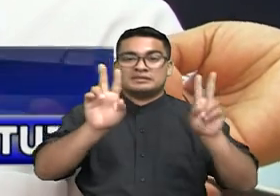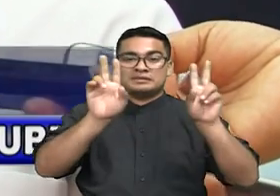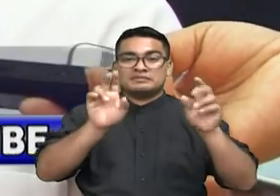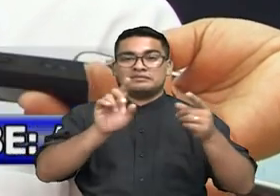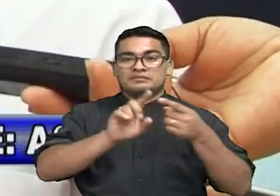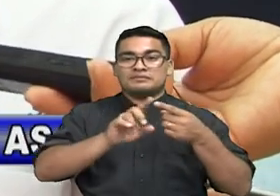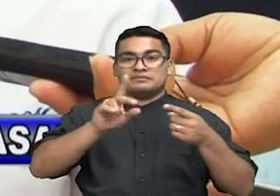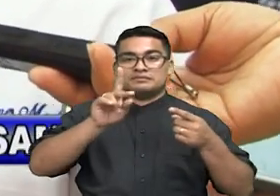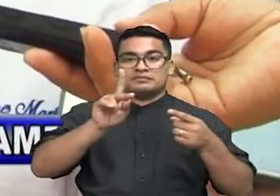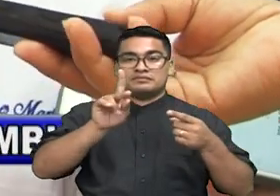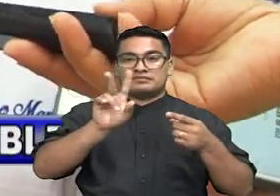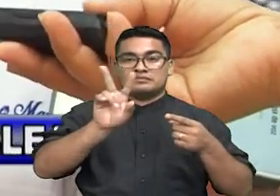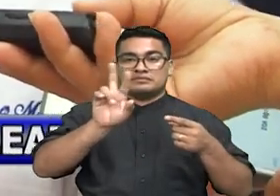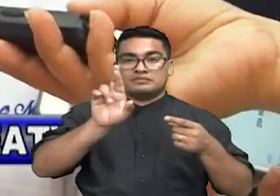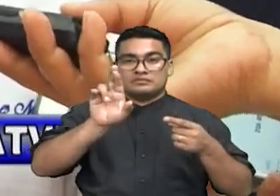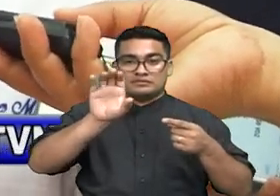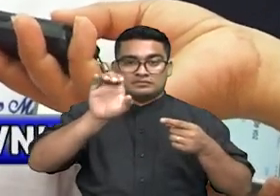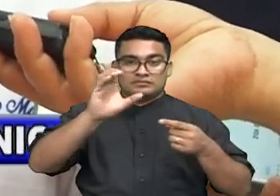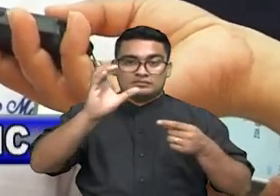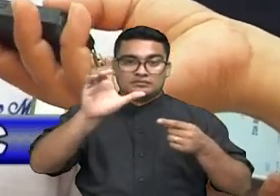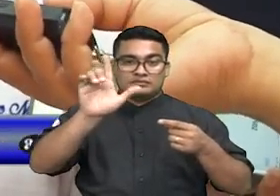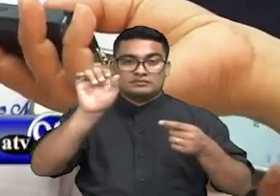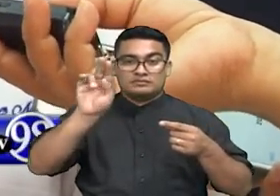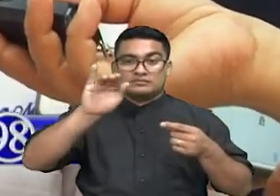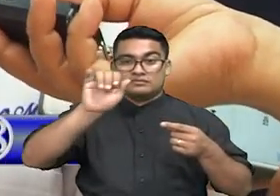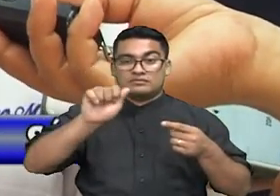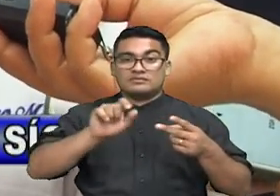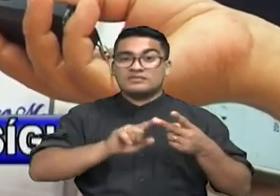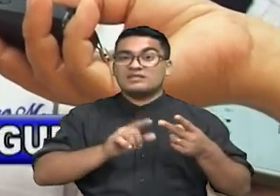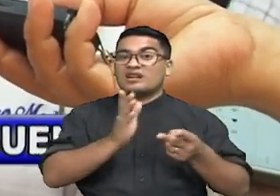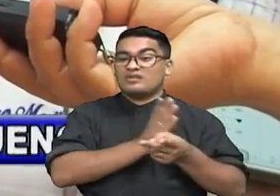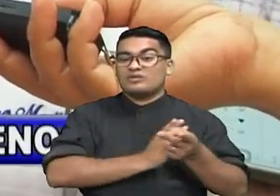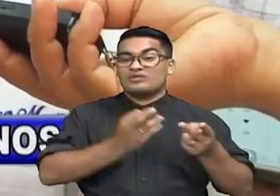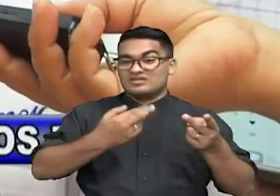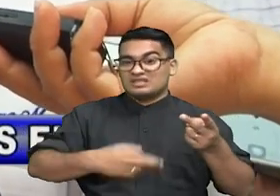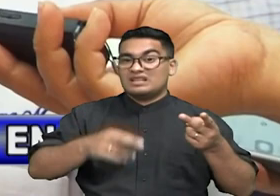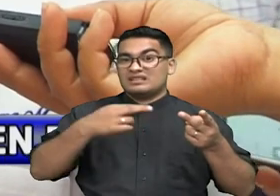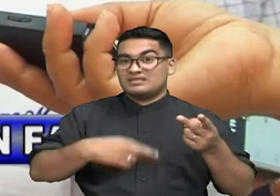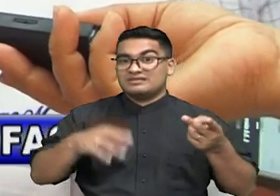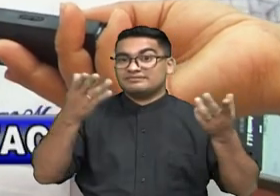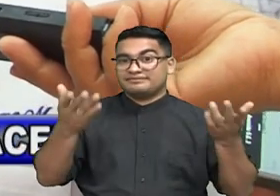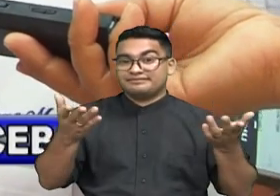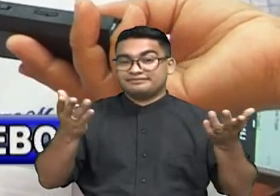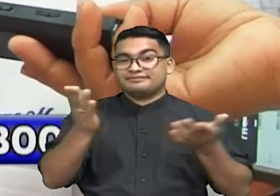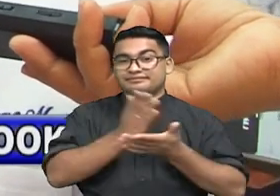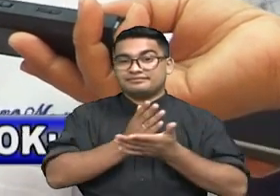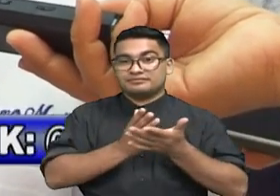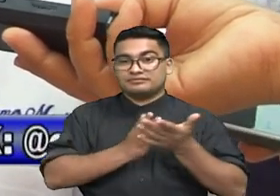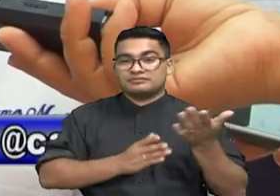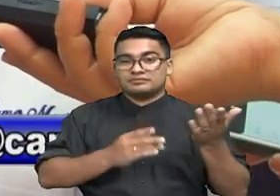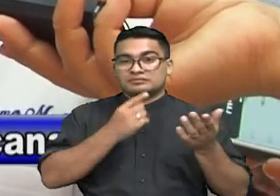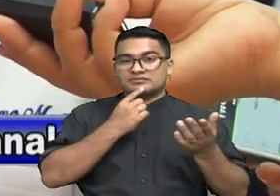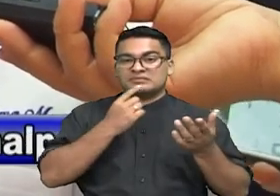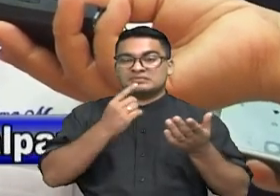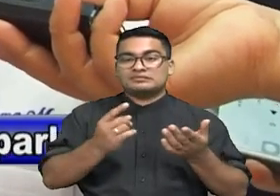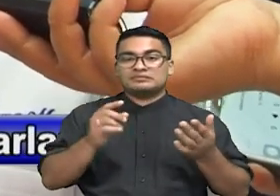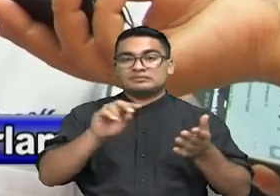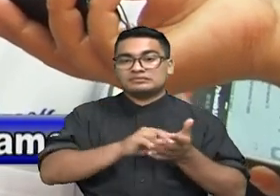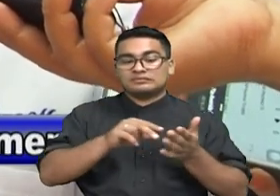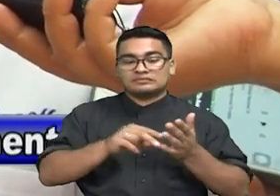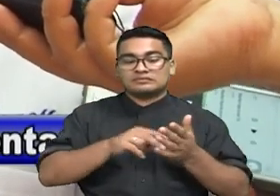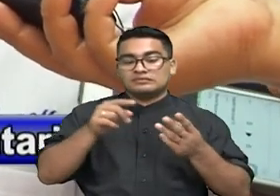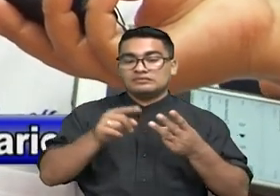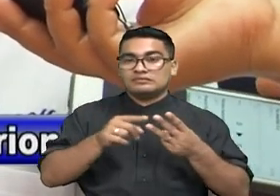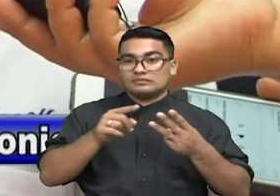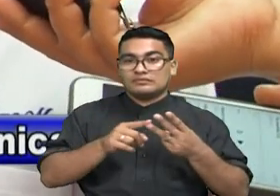la preeclampsia, la parte de la hemorragia posparto y la rotura prematura de membranas, que son las tres patologías